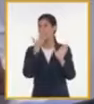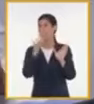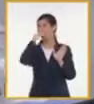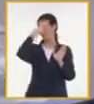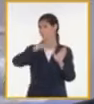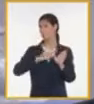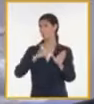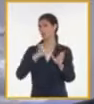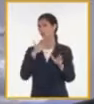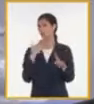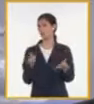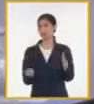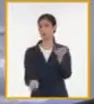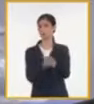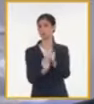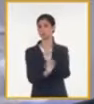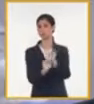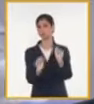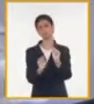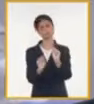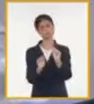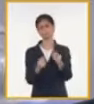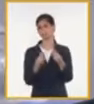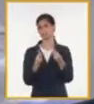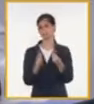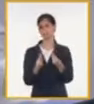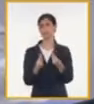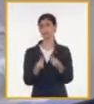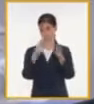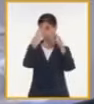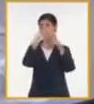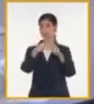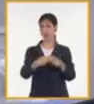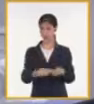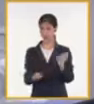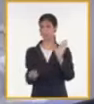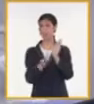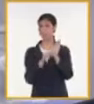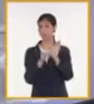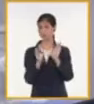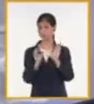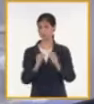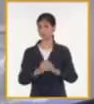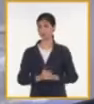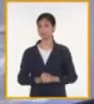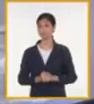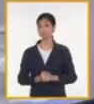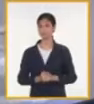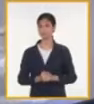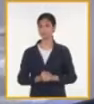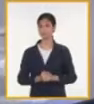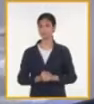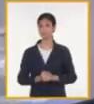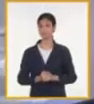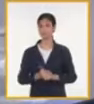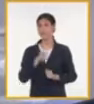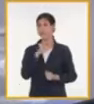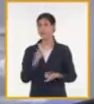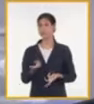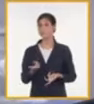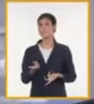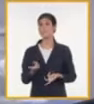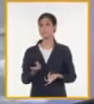incompatible es una retórica que no se constata con la actitud que tiene las